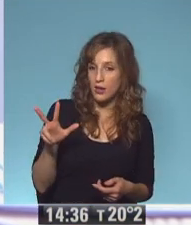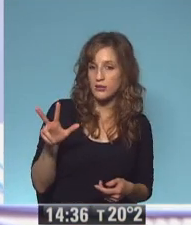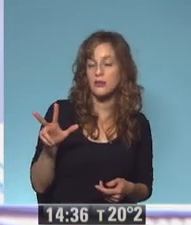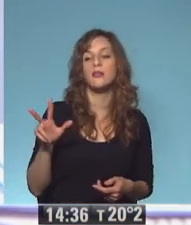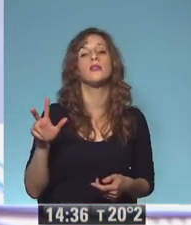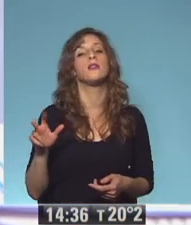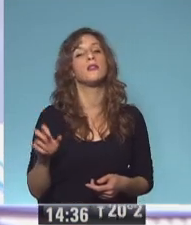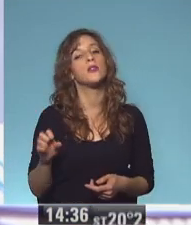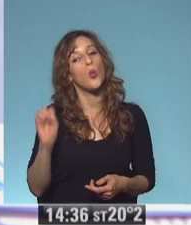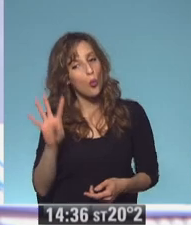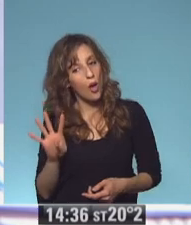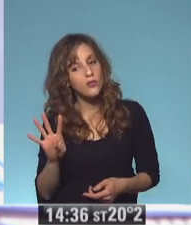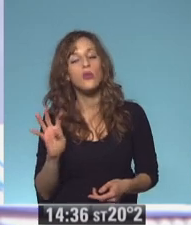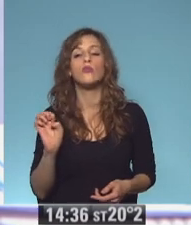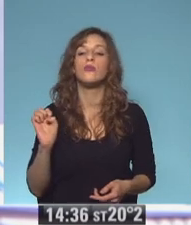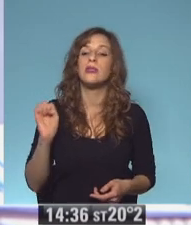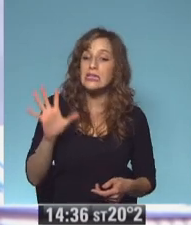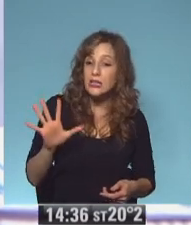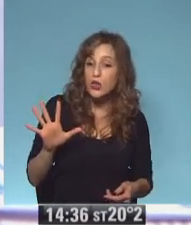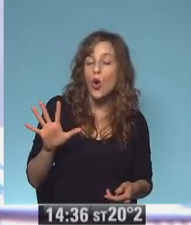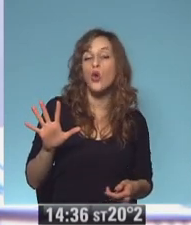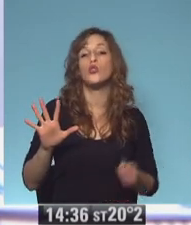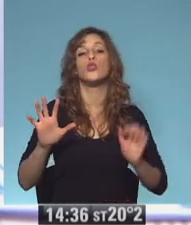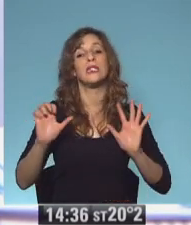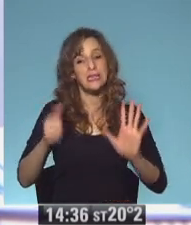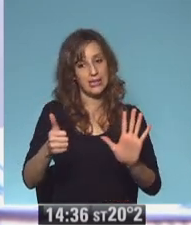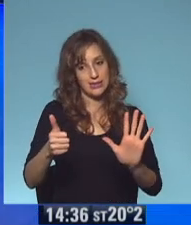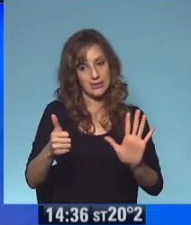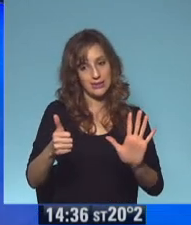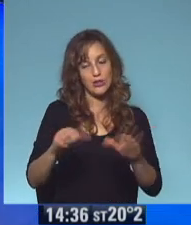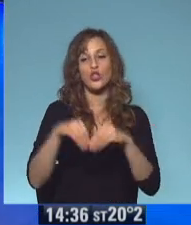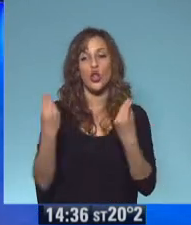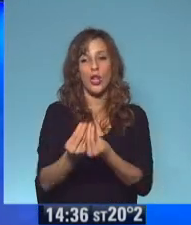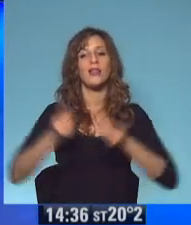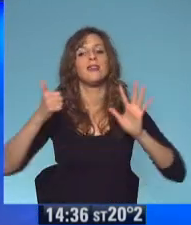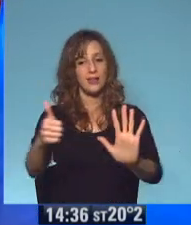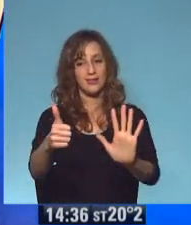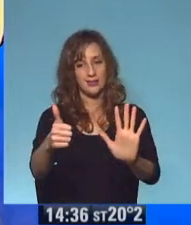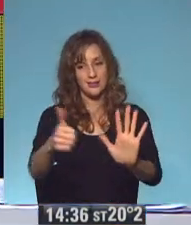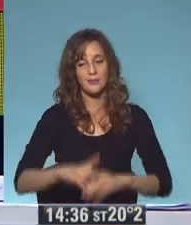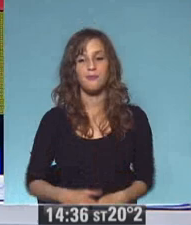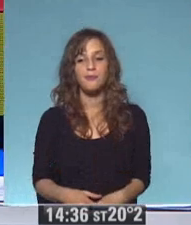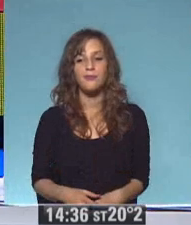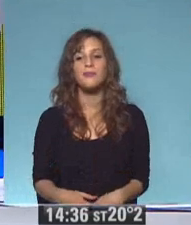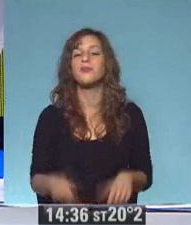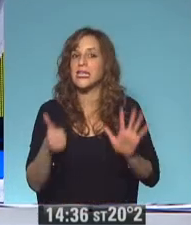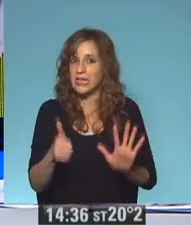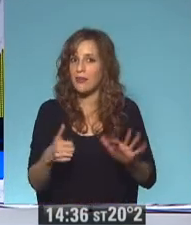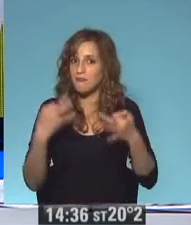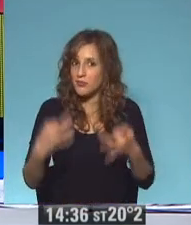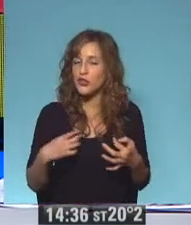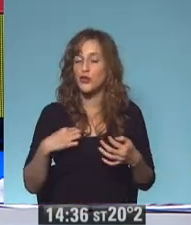Tres. Cuatro. Cinco. Y seis. Seis tapitas. Entonces tendríamos que sumarle